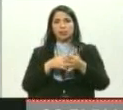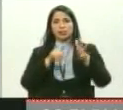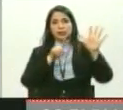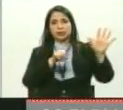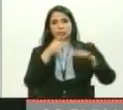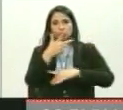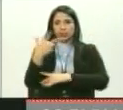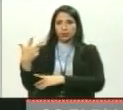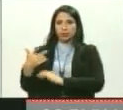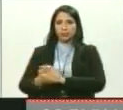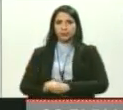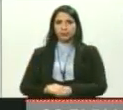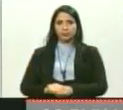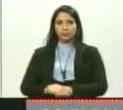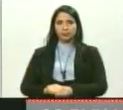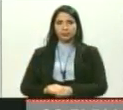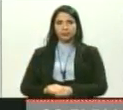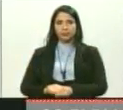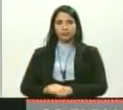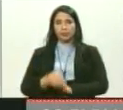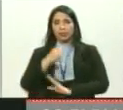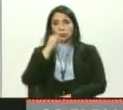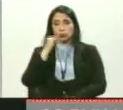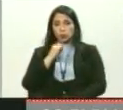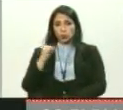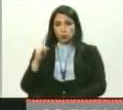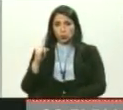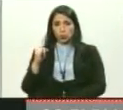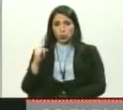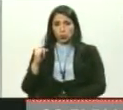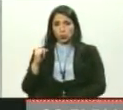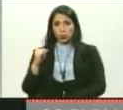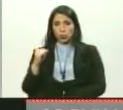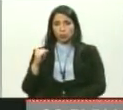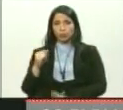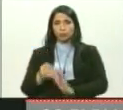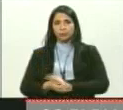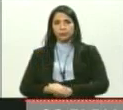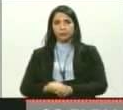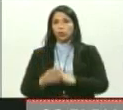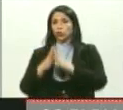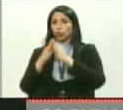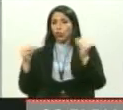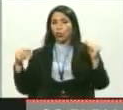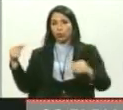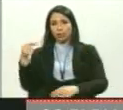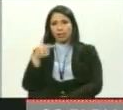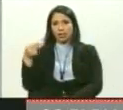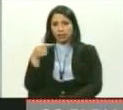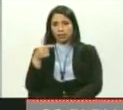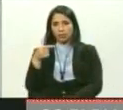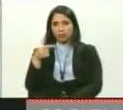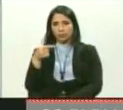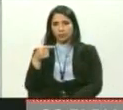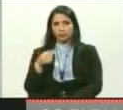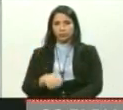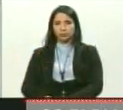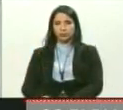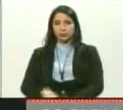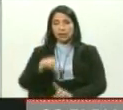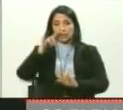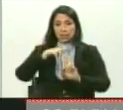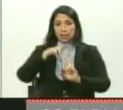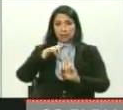11.633. Por el Zulia, todos los casos han dado negativos. En el